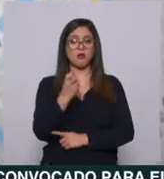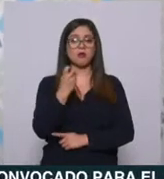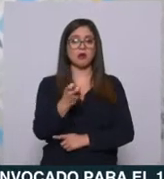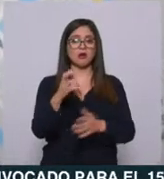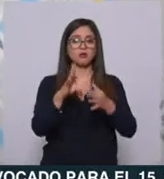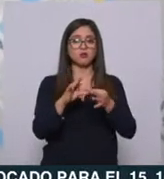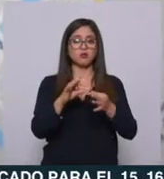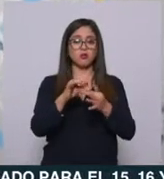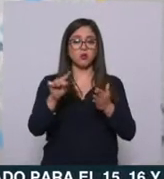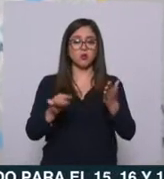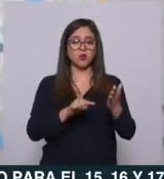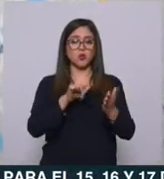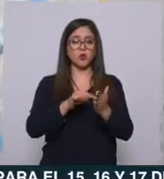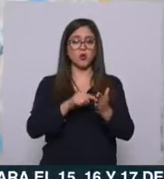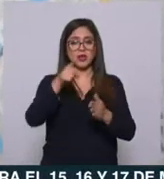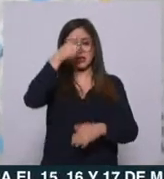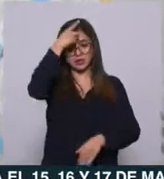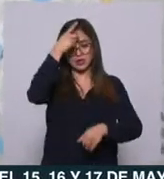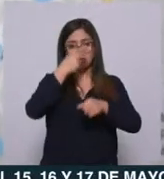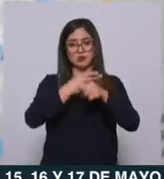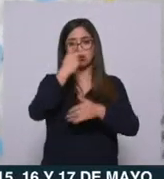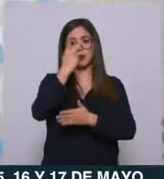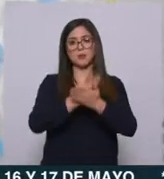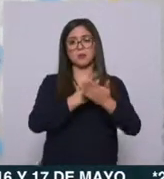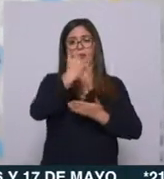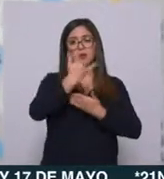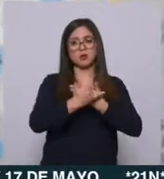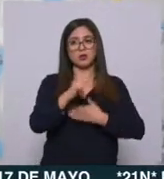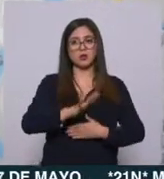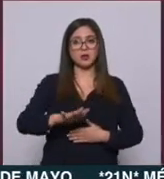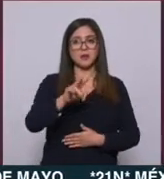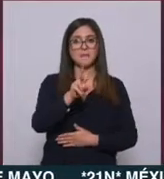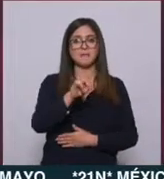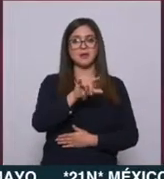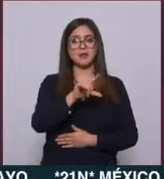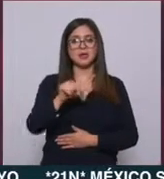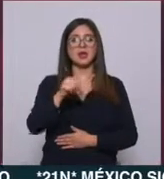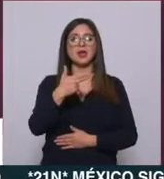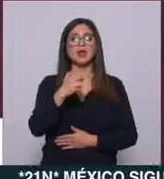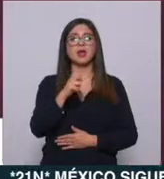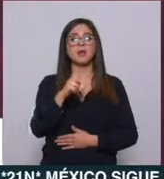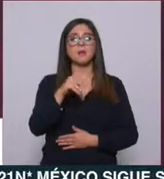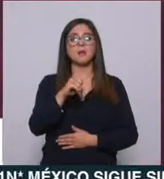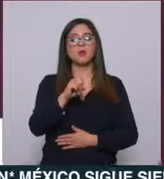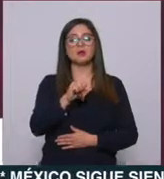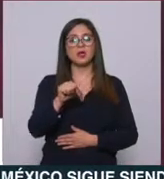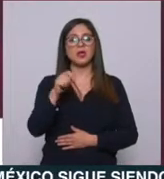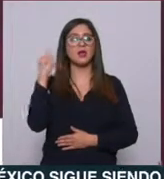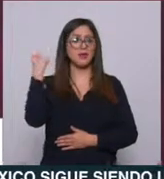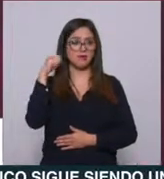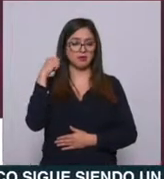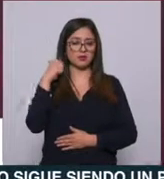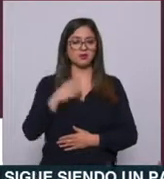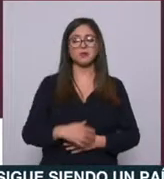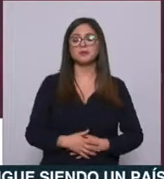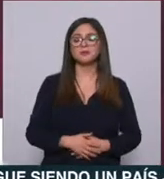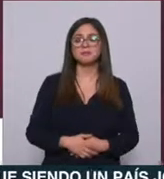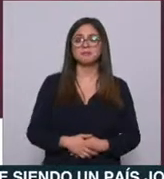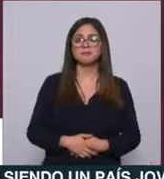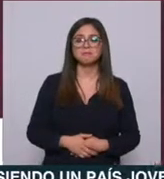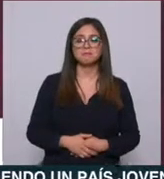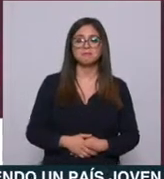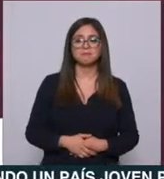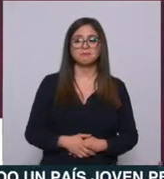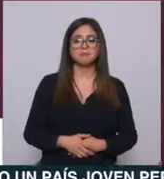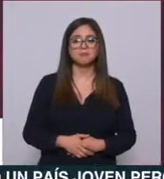la sede de la dirección del proyecto estará en Villahermosa, Tabasco. Buscando atender de manera puntual y directa todos los